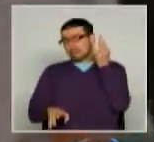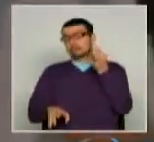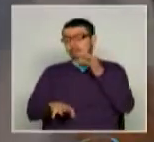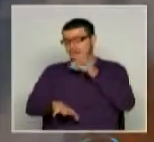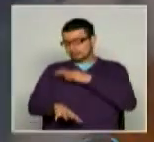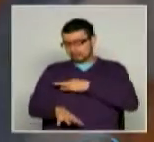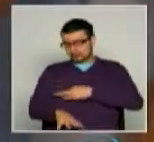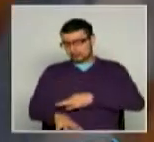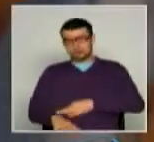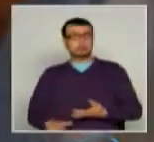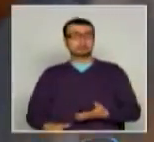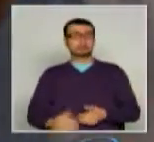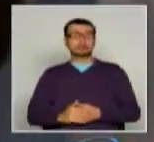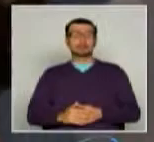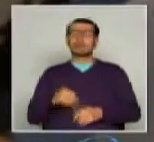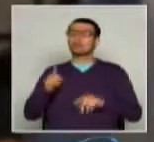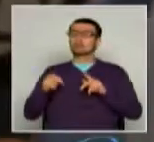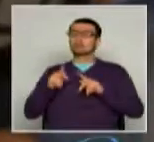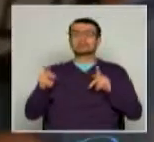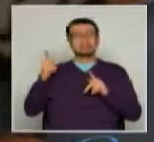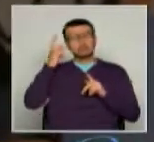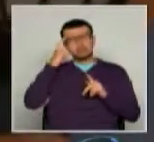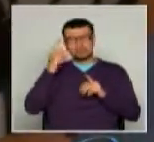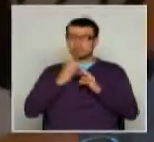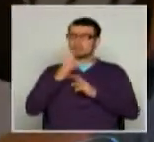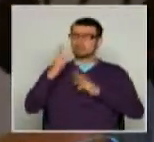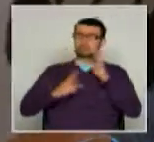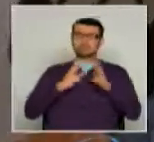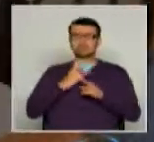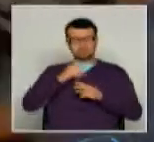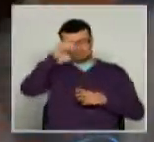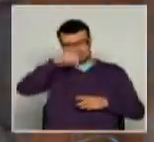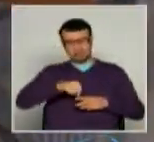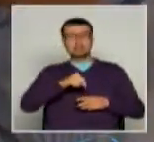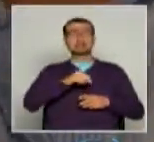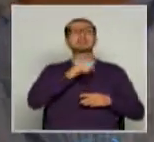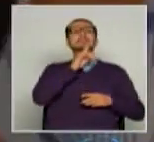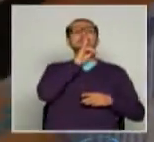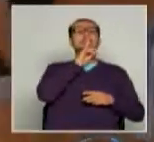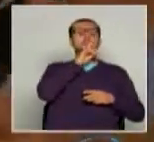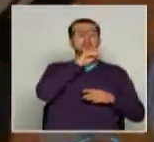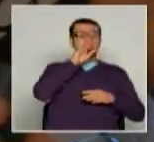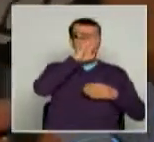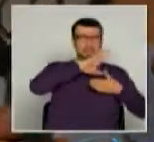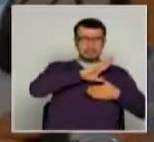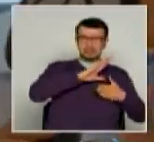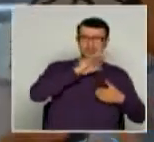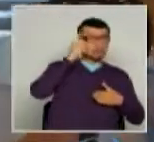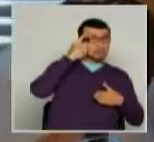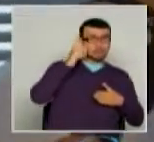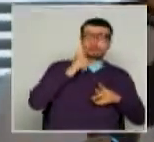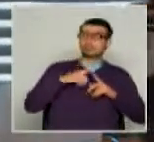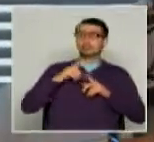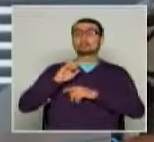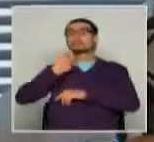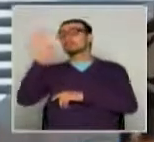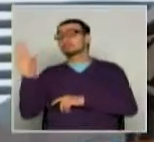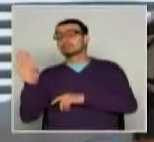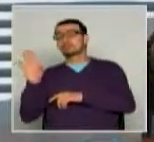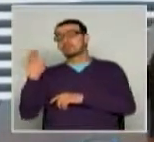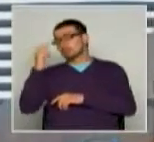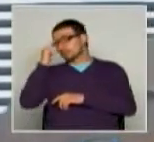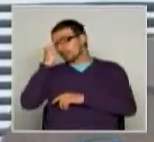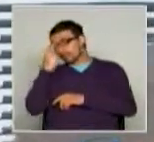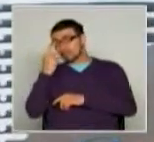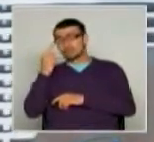comentario, pero creemos que el mundo está acá en el occidente, pero el oriente, la India, China y todas